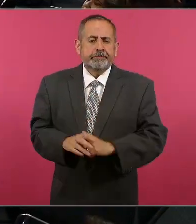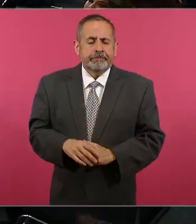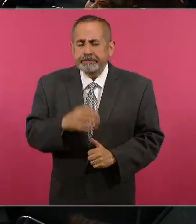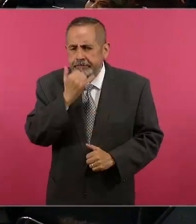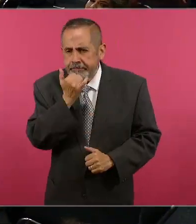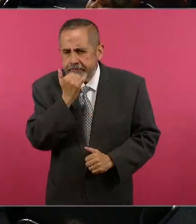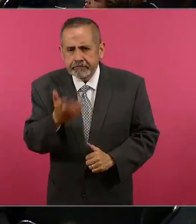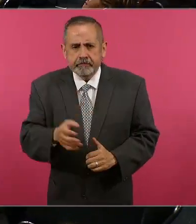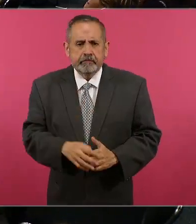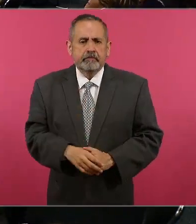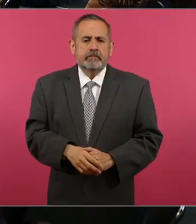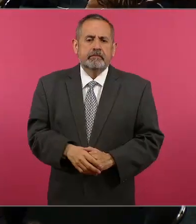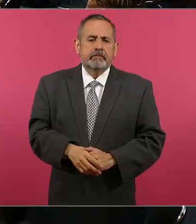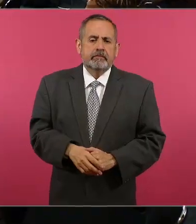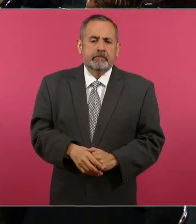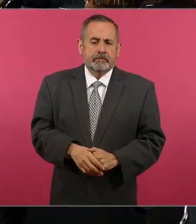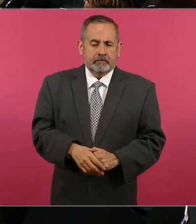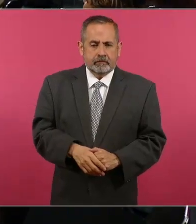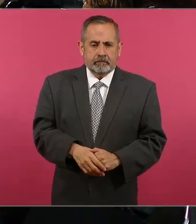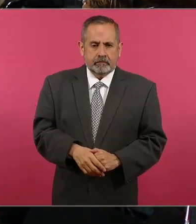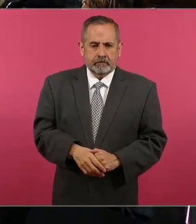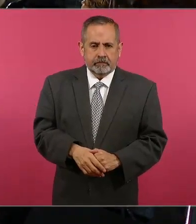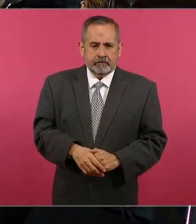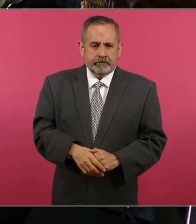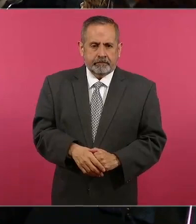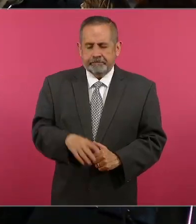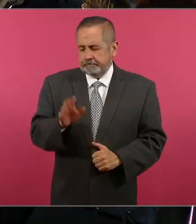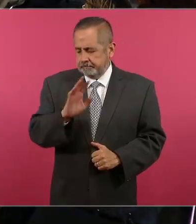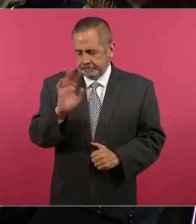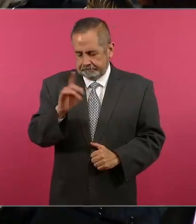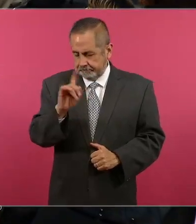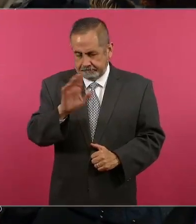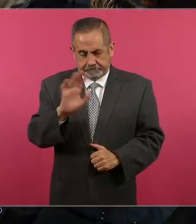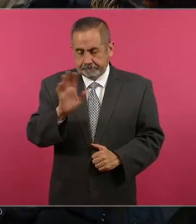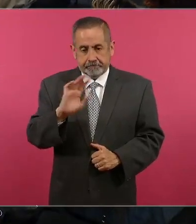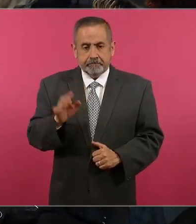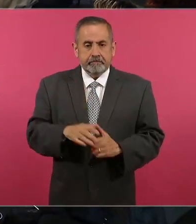¿Mande? Los medios. No, no, no, no, no.